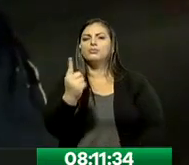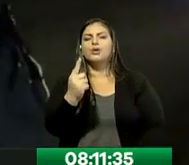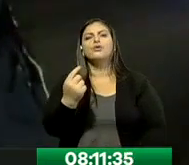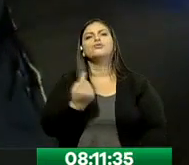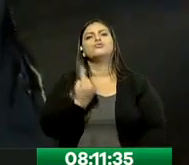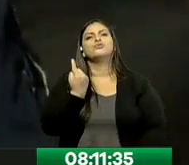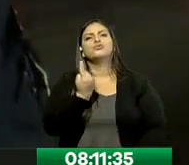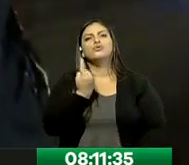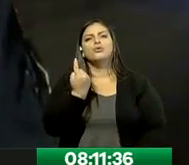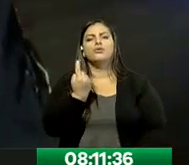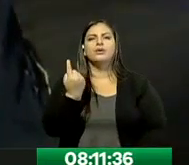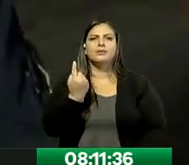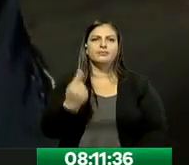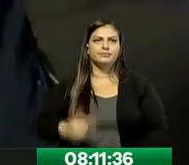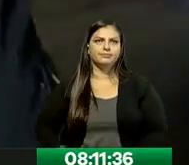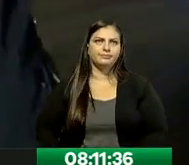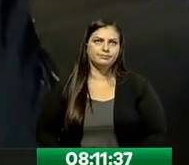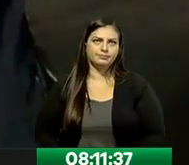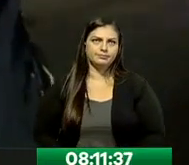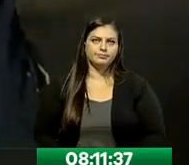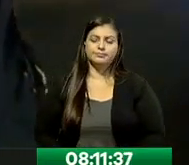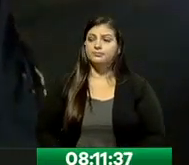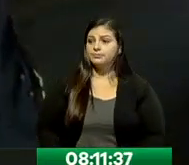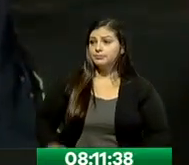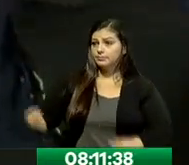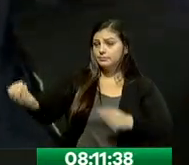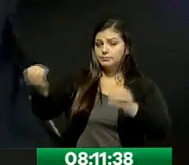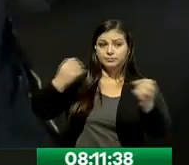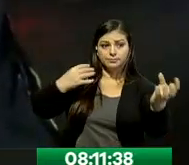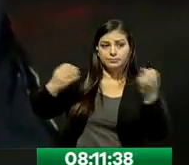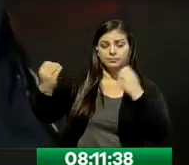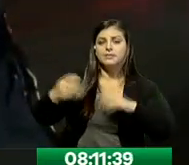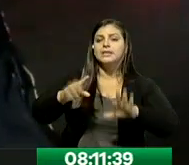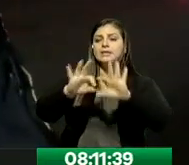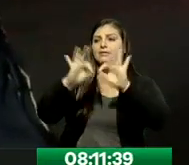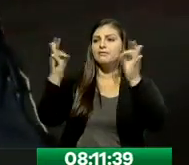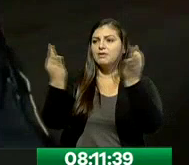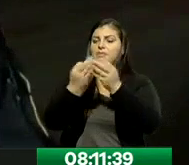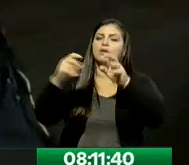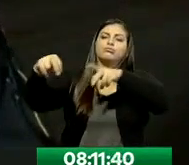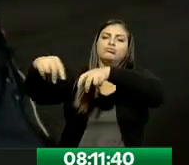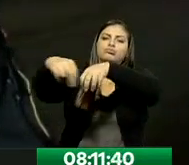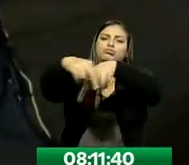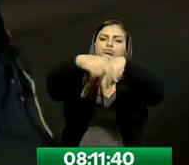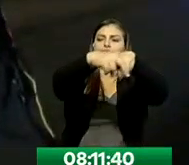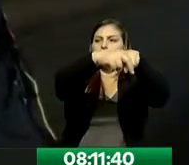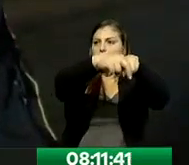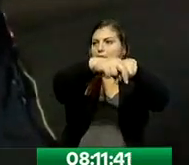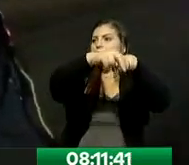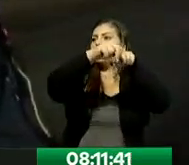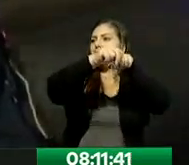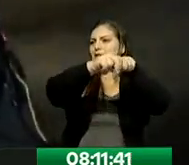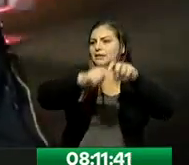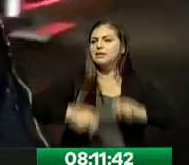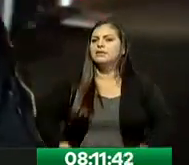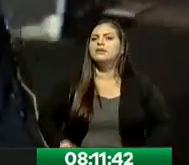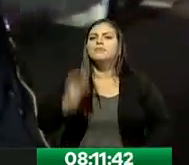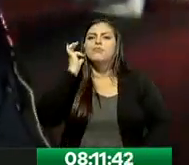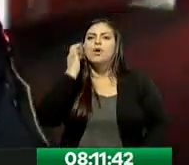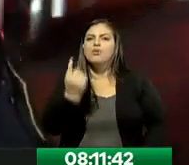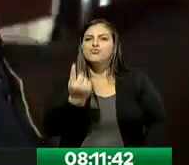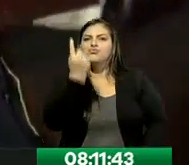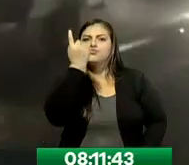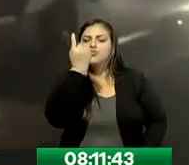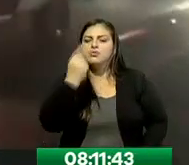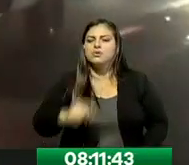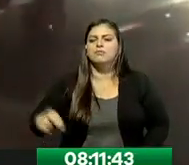informantes que se encontraban cruzando la calzada. Asimismo se produjo el accidente. Aproximadamente andan